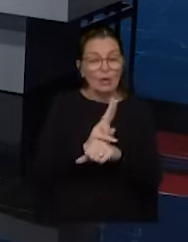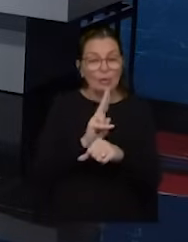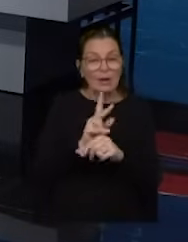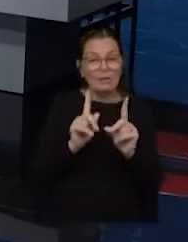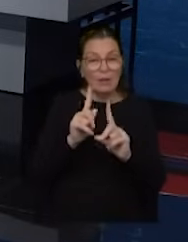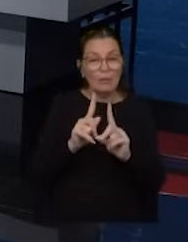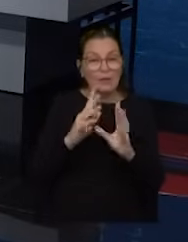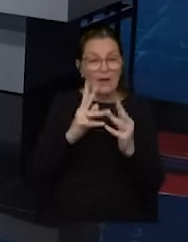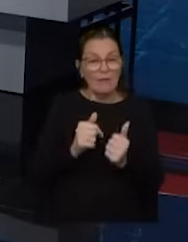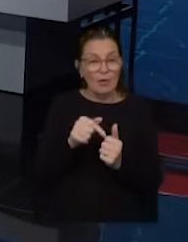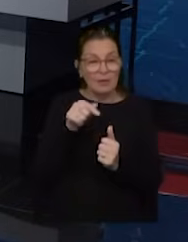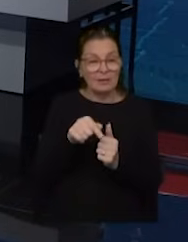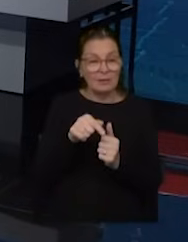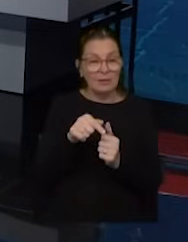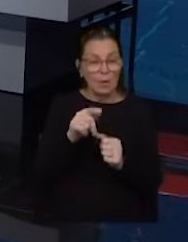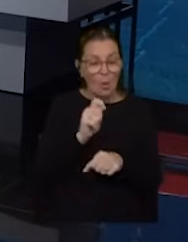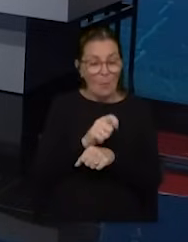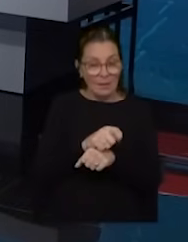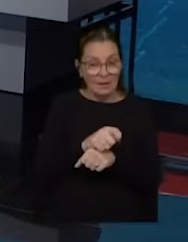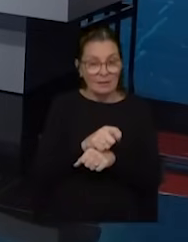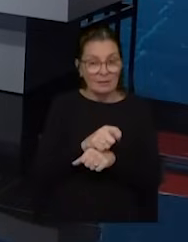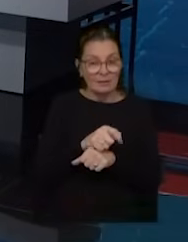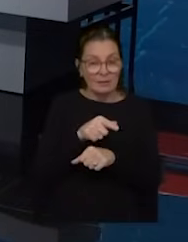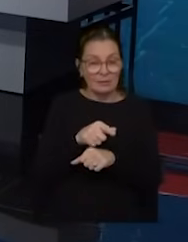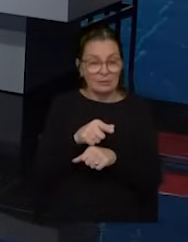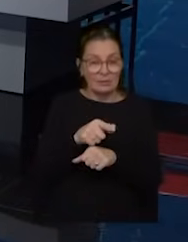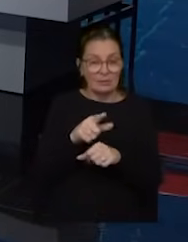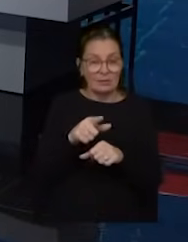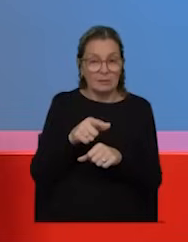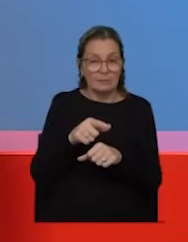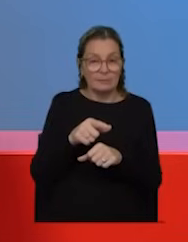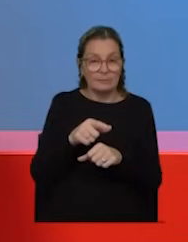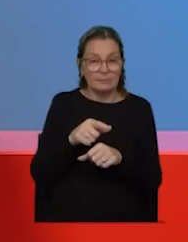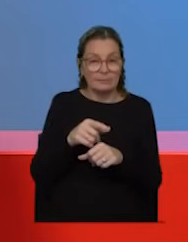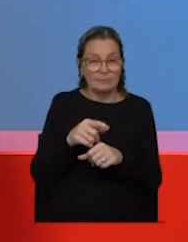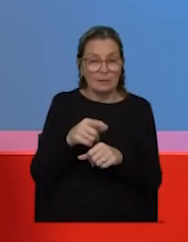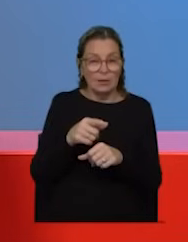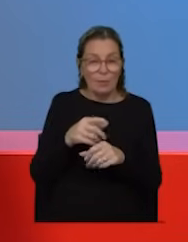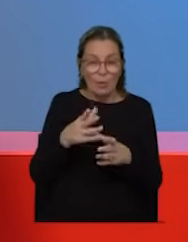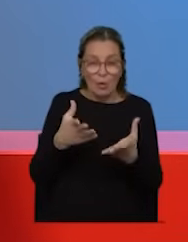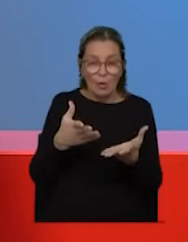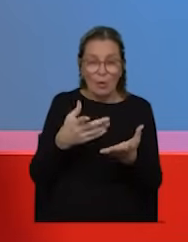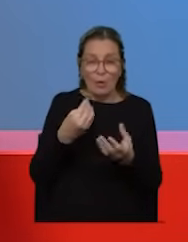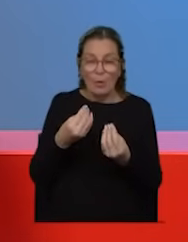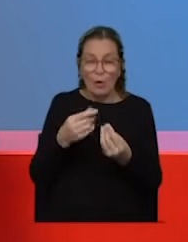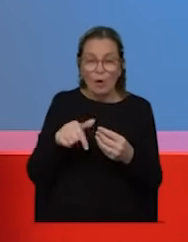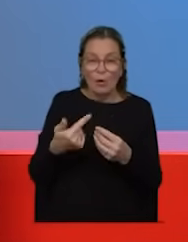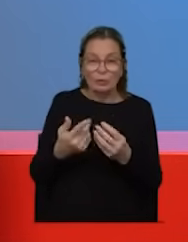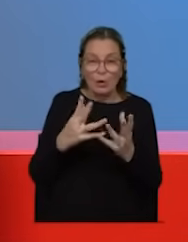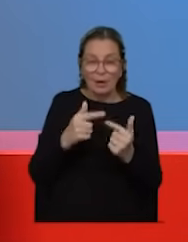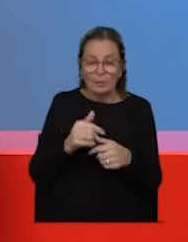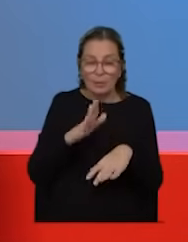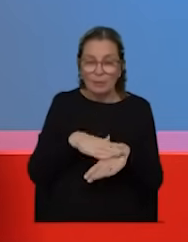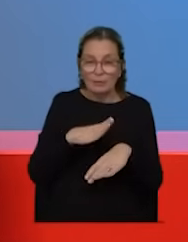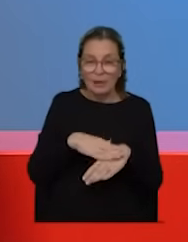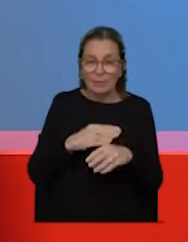alguna de alguna forma que se cumpla eh estos aspectos eh debería haber espacio a a otros organismos para